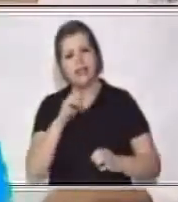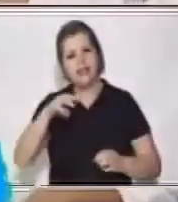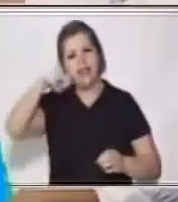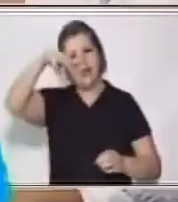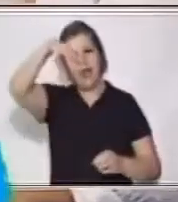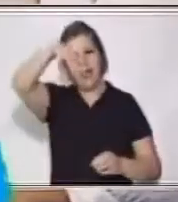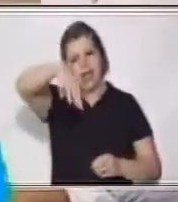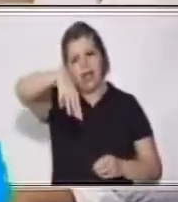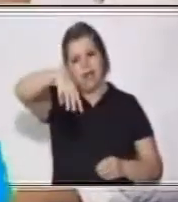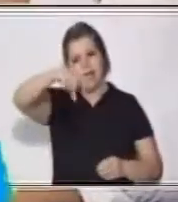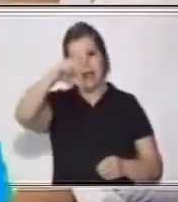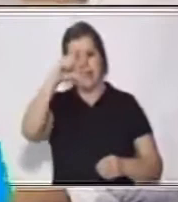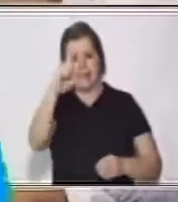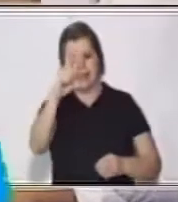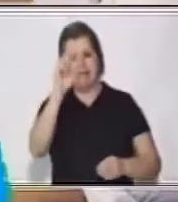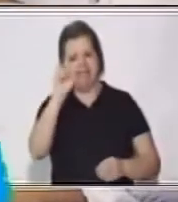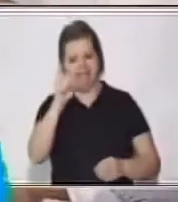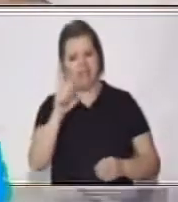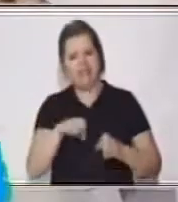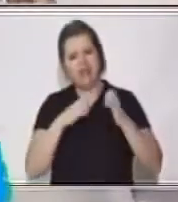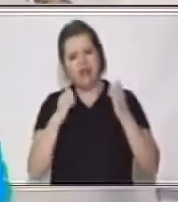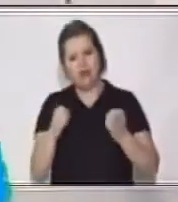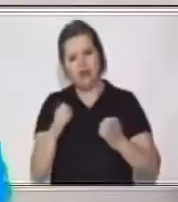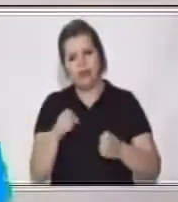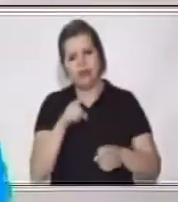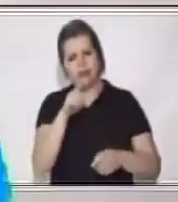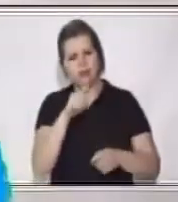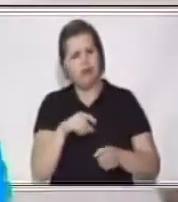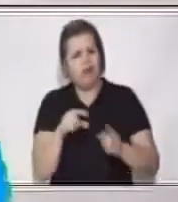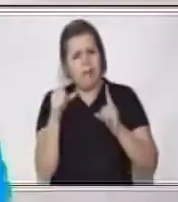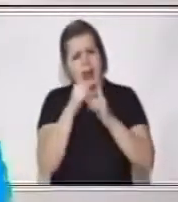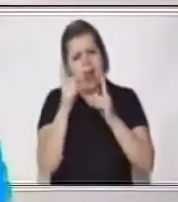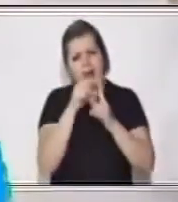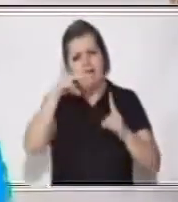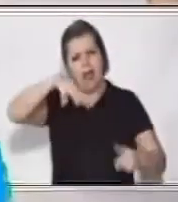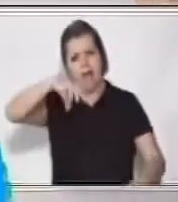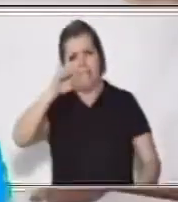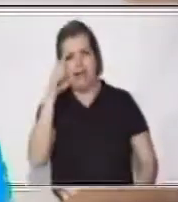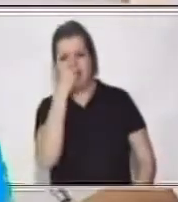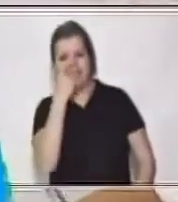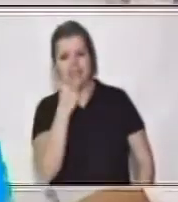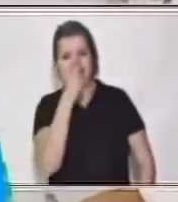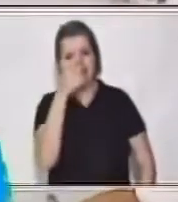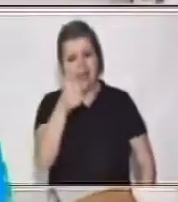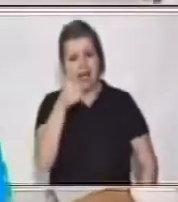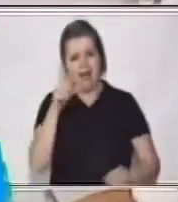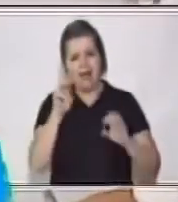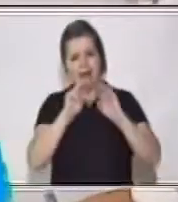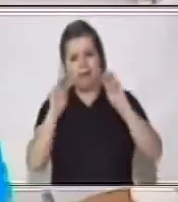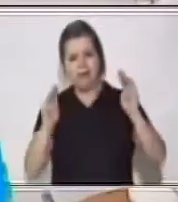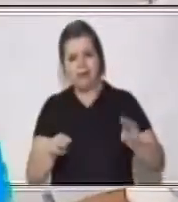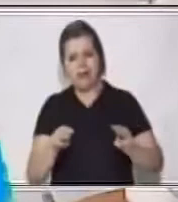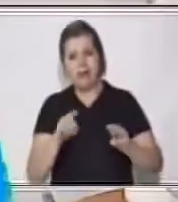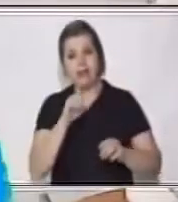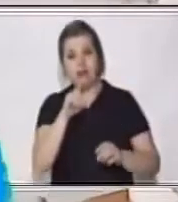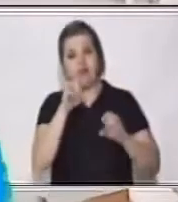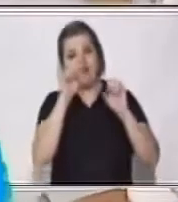nosotros estamos hablando de mesa, podemos realizar y podemos decir mesita,